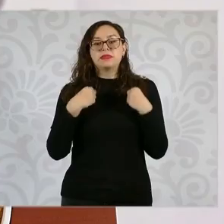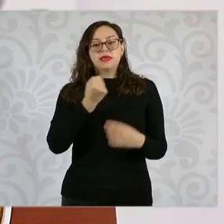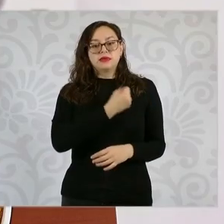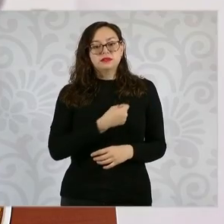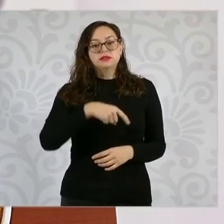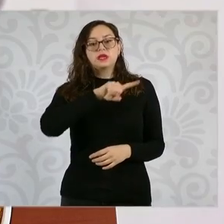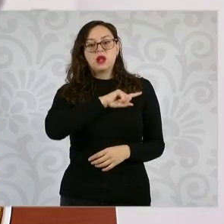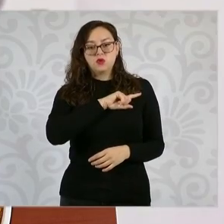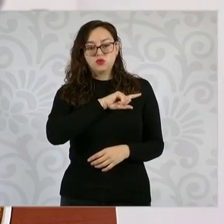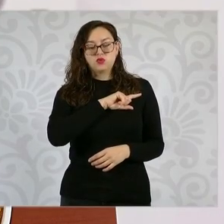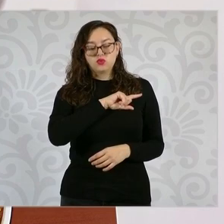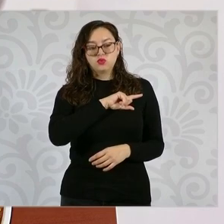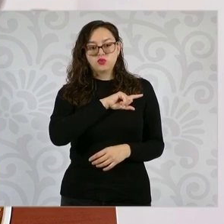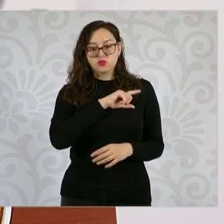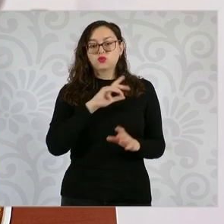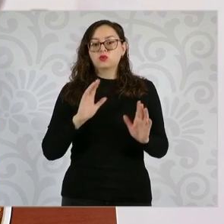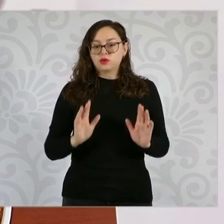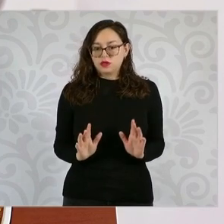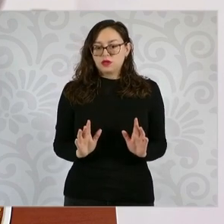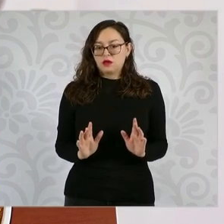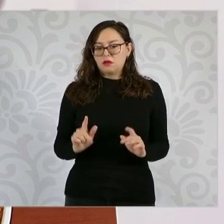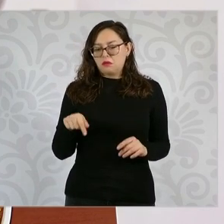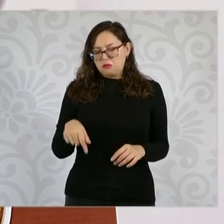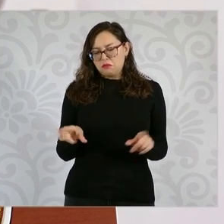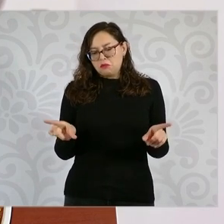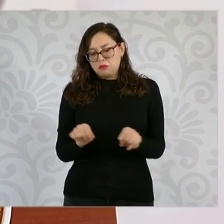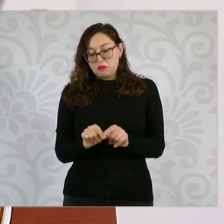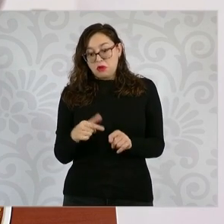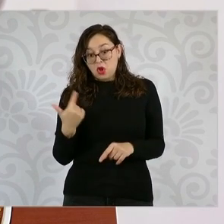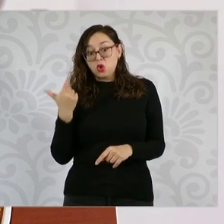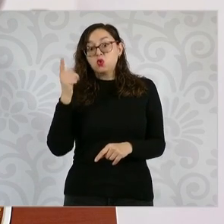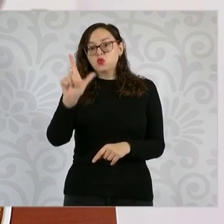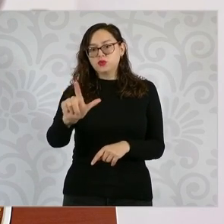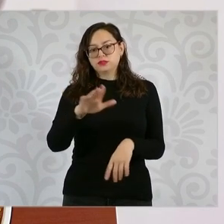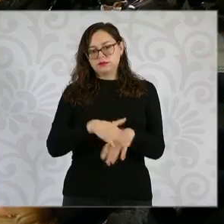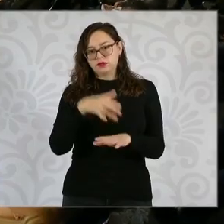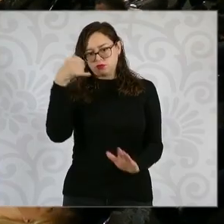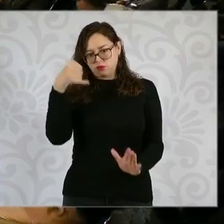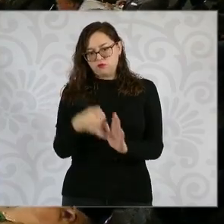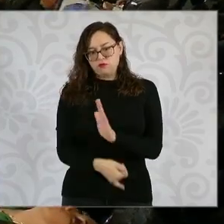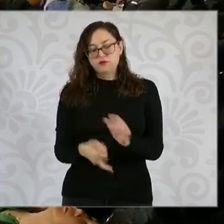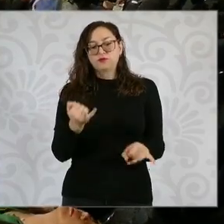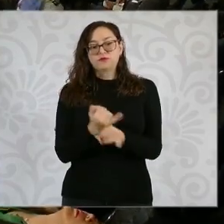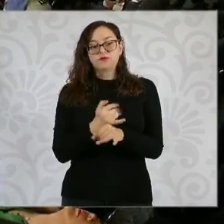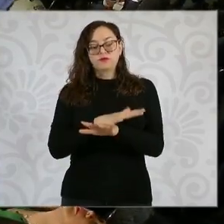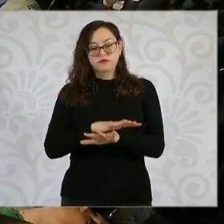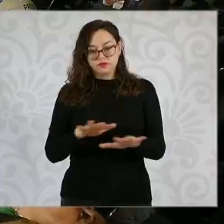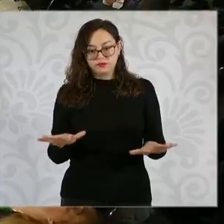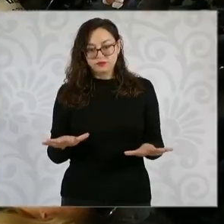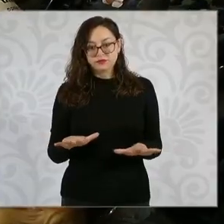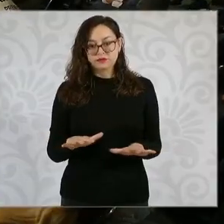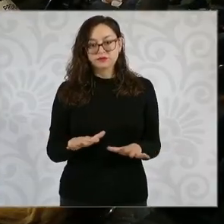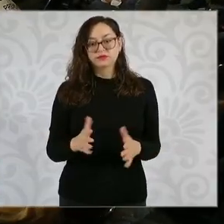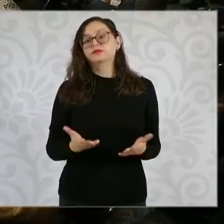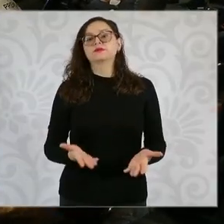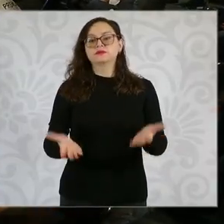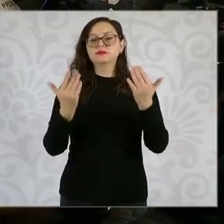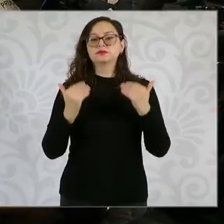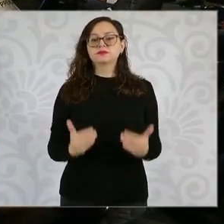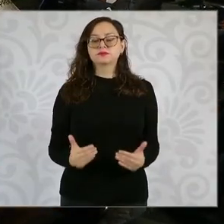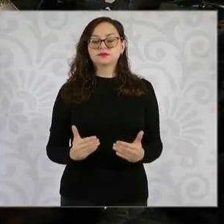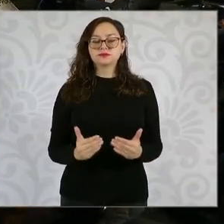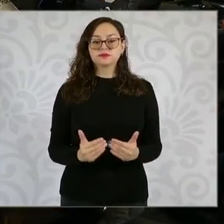lunes ya estaremos dando mucho más información. Entonces, para presentar el programa, le damos la